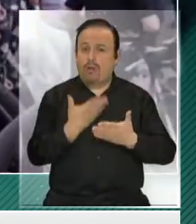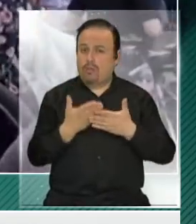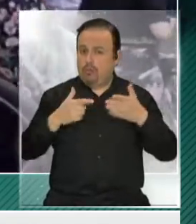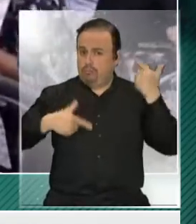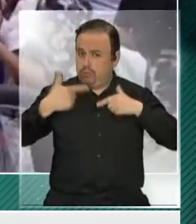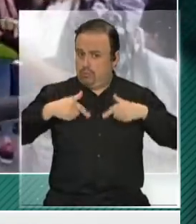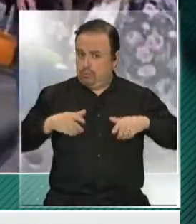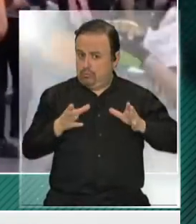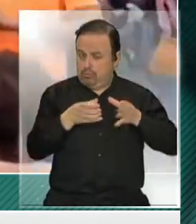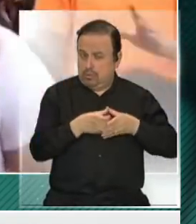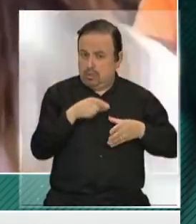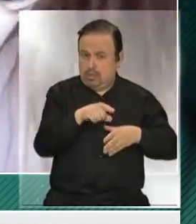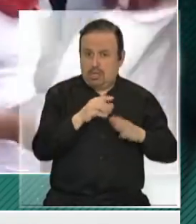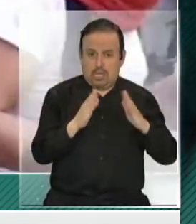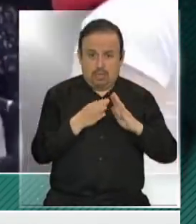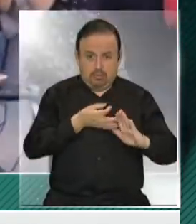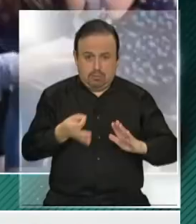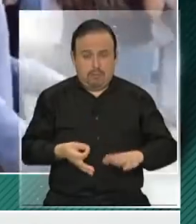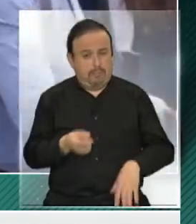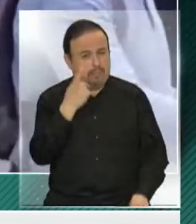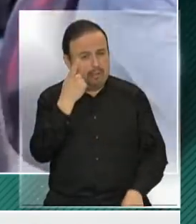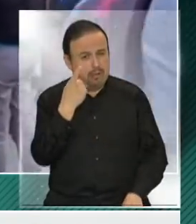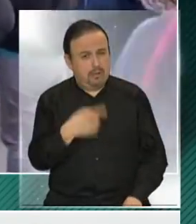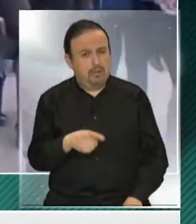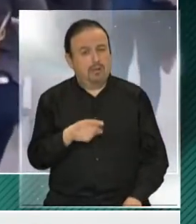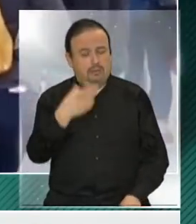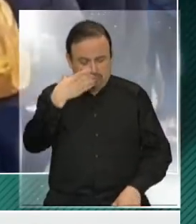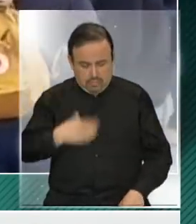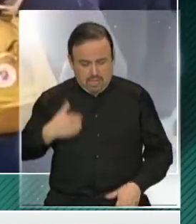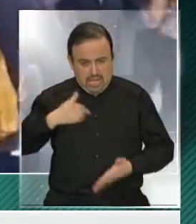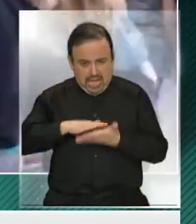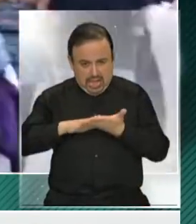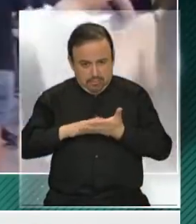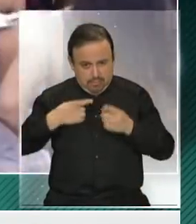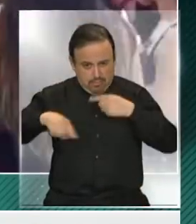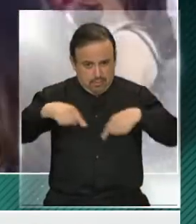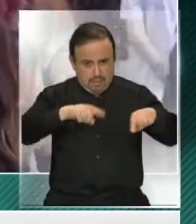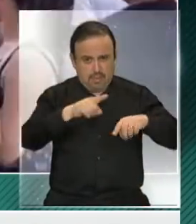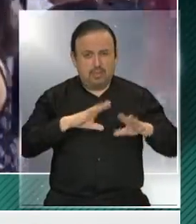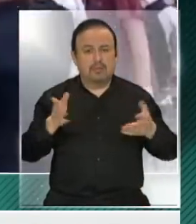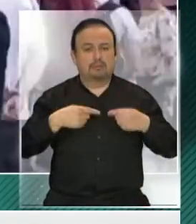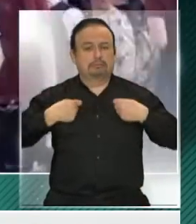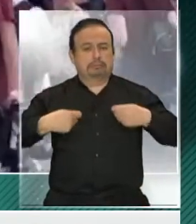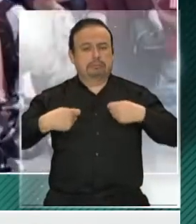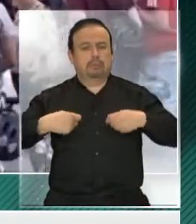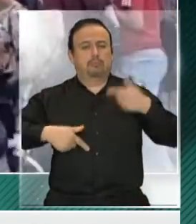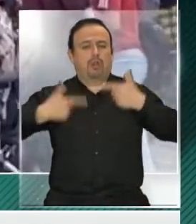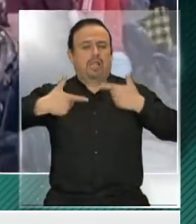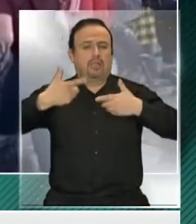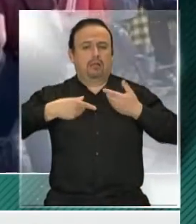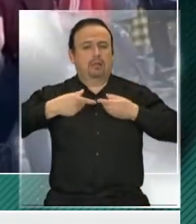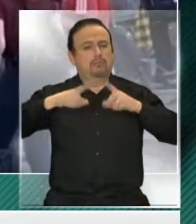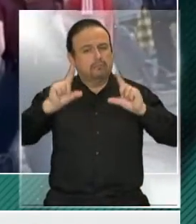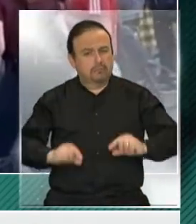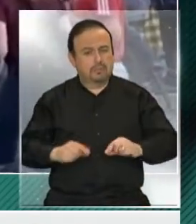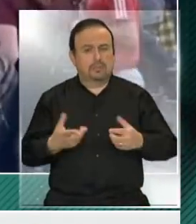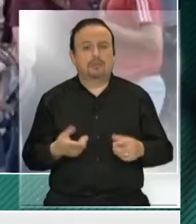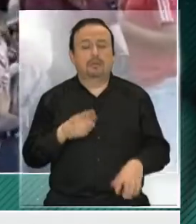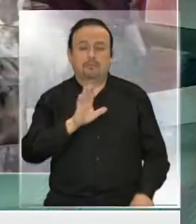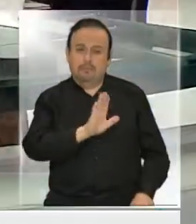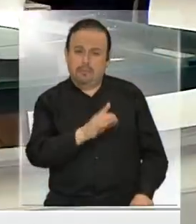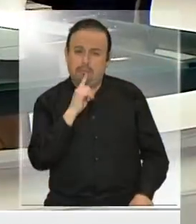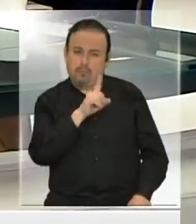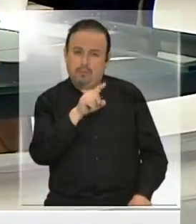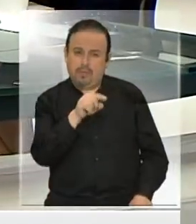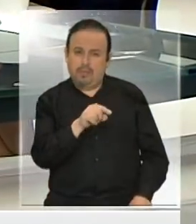se junten hoy día en la moneda yo les pediría que primero prediquen con el ejemplo en la que vas y bajemos el gasto por ley y me josé antonio casa hacerle una pregunta